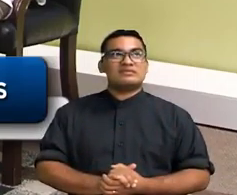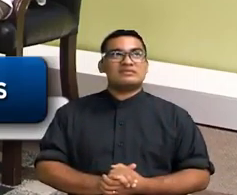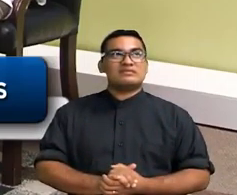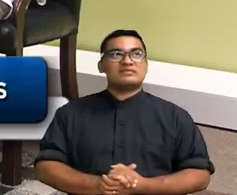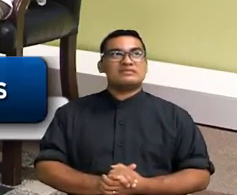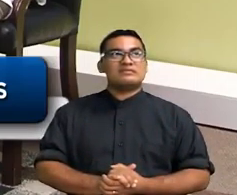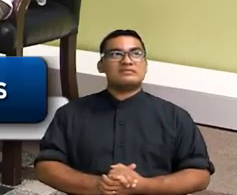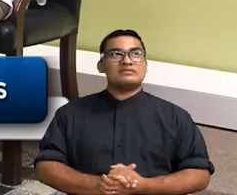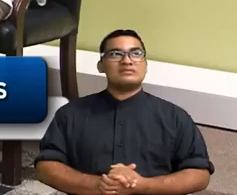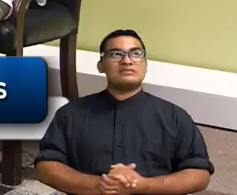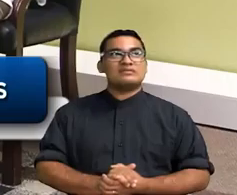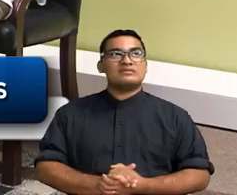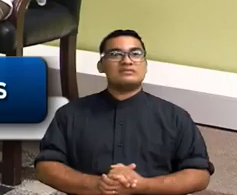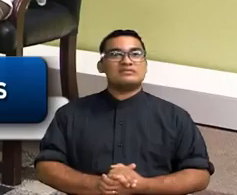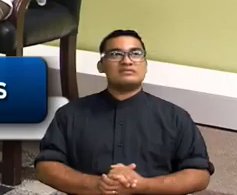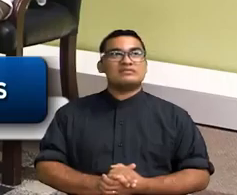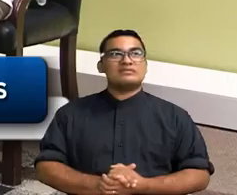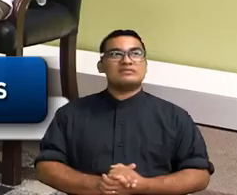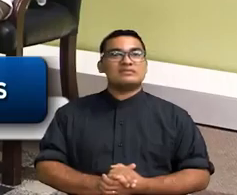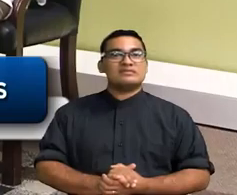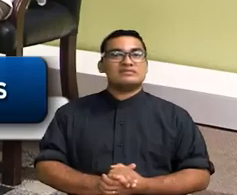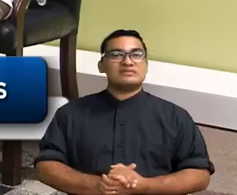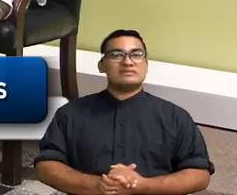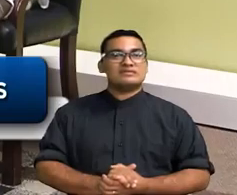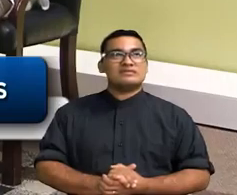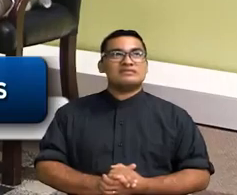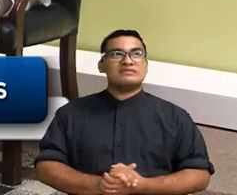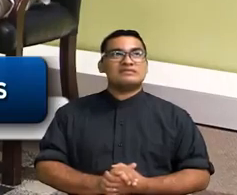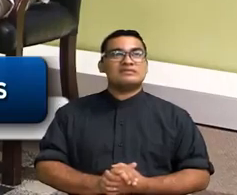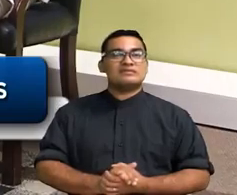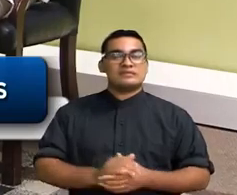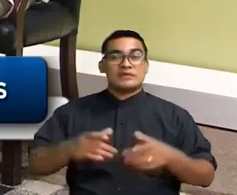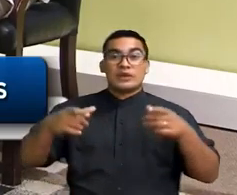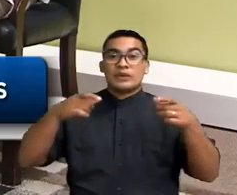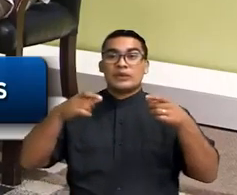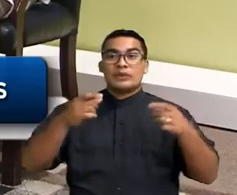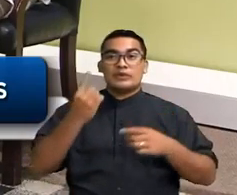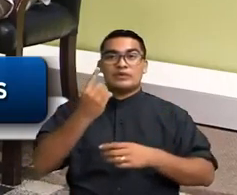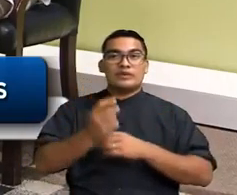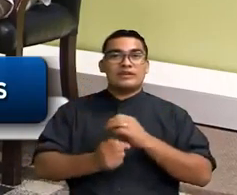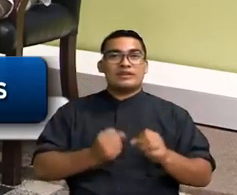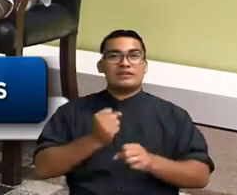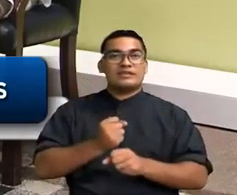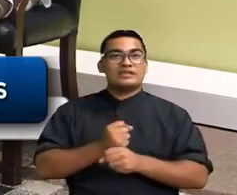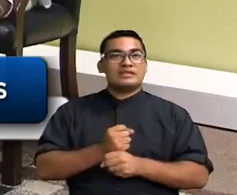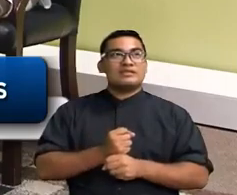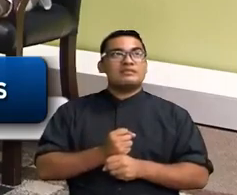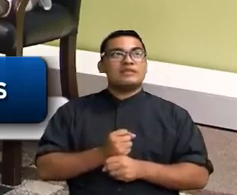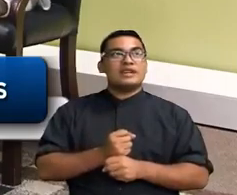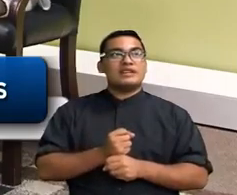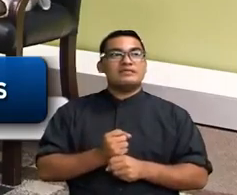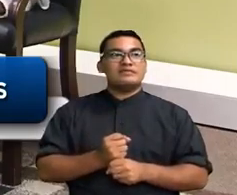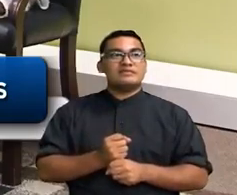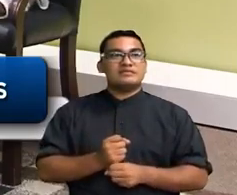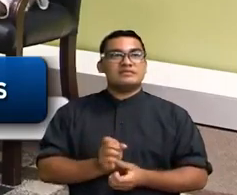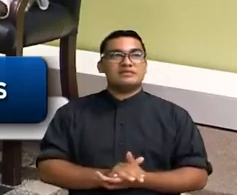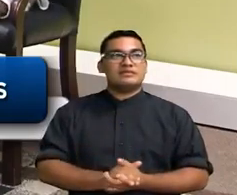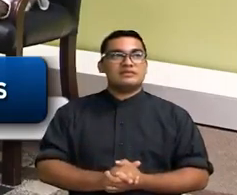el cheque por el primer aniversario de Prevenir en Salud. ¿Quién va a